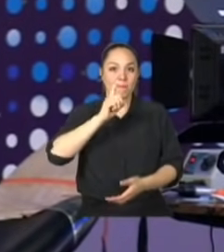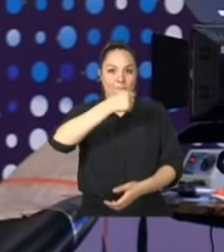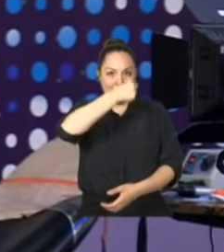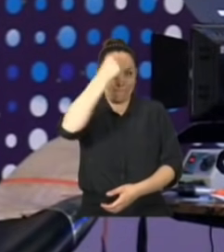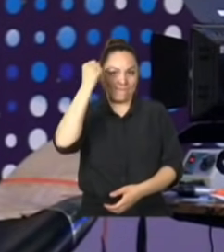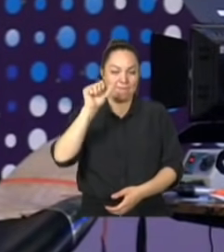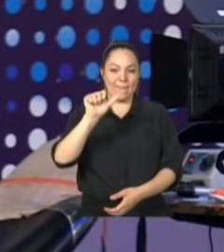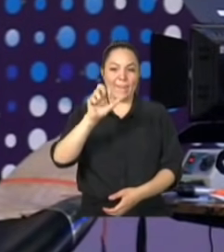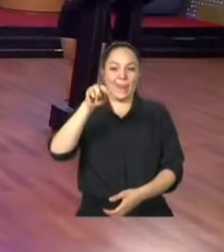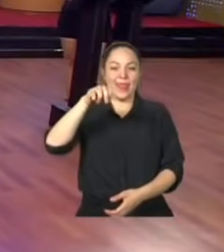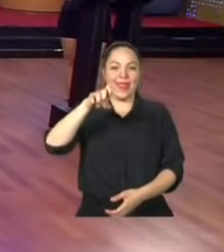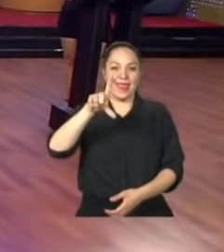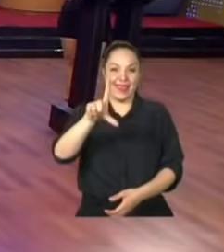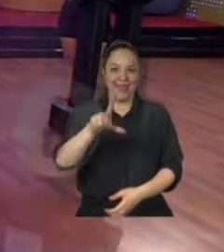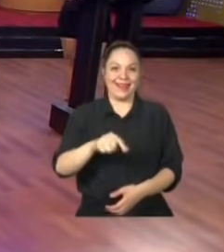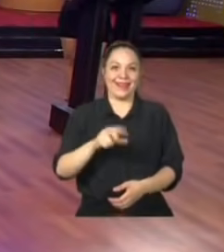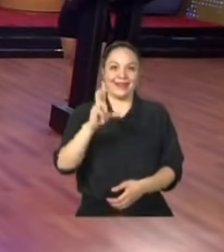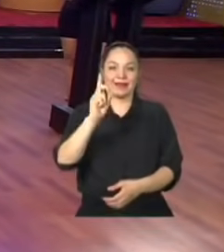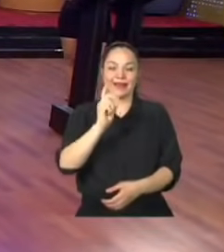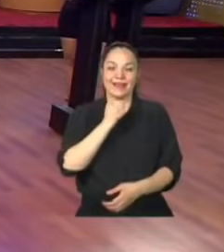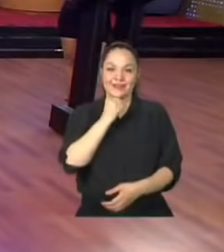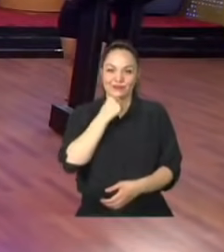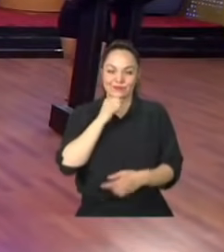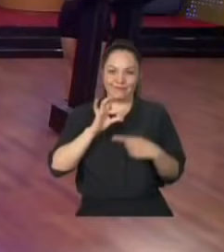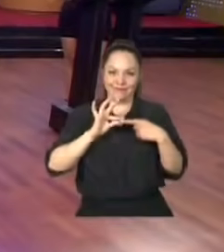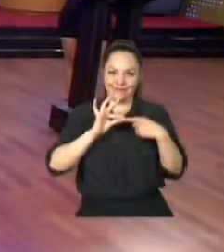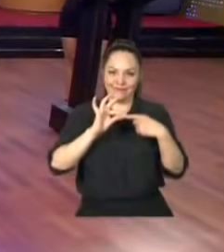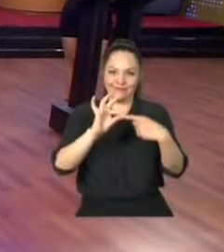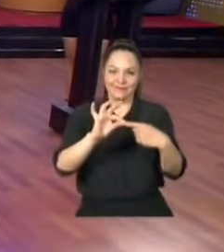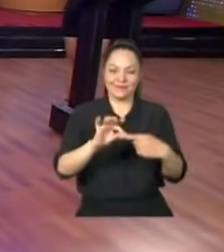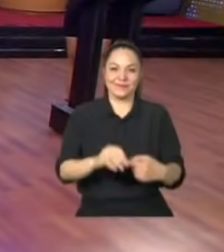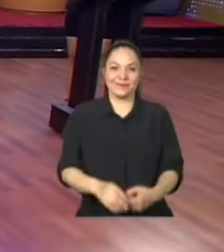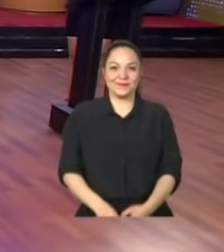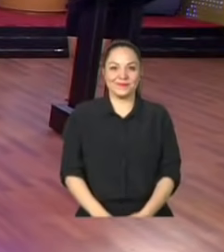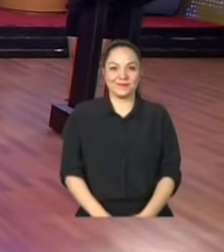Anel Rodríguez. 30 segundos.